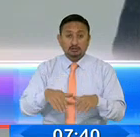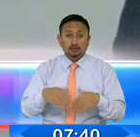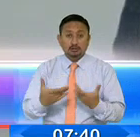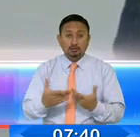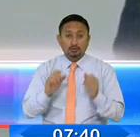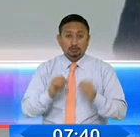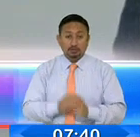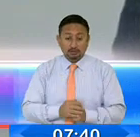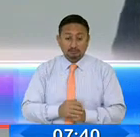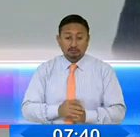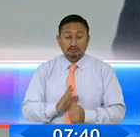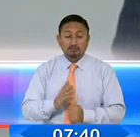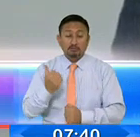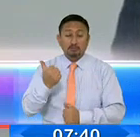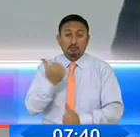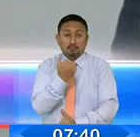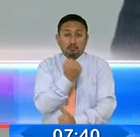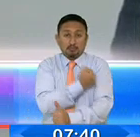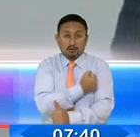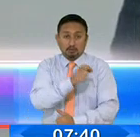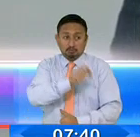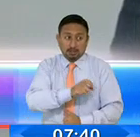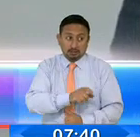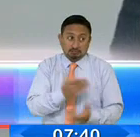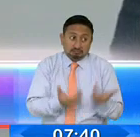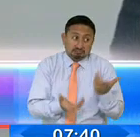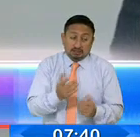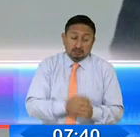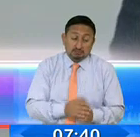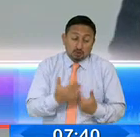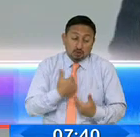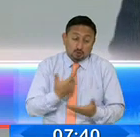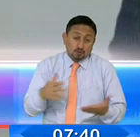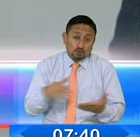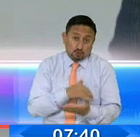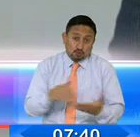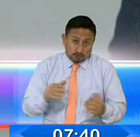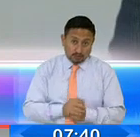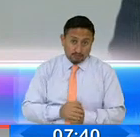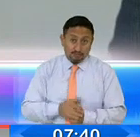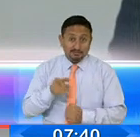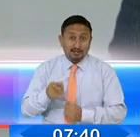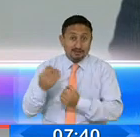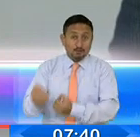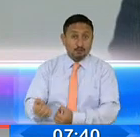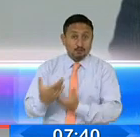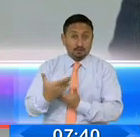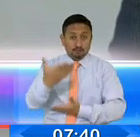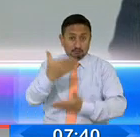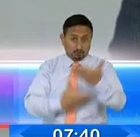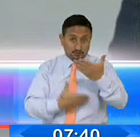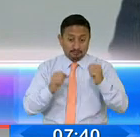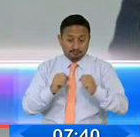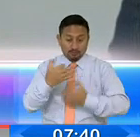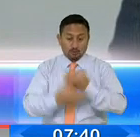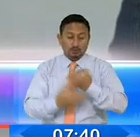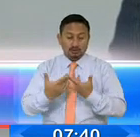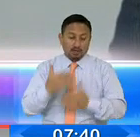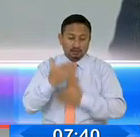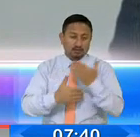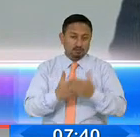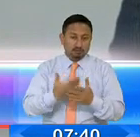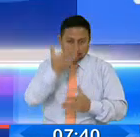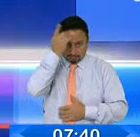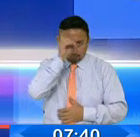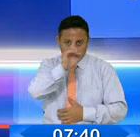poder proporcionar vacunas a personas que a lo mejor nosotros tenemos la inquietud. Y con esa información, pues la justicia sabrá